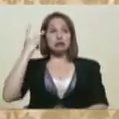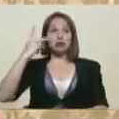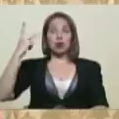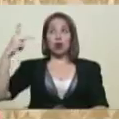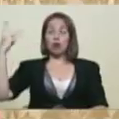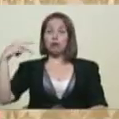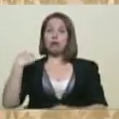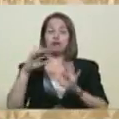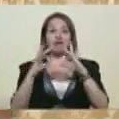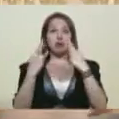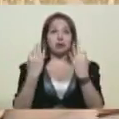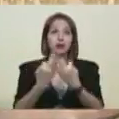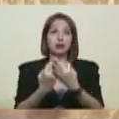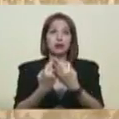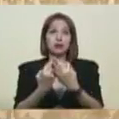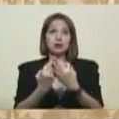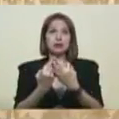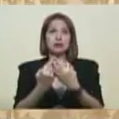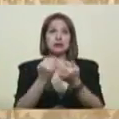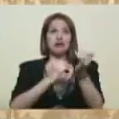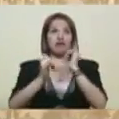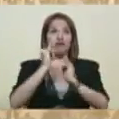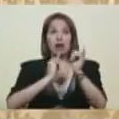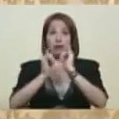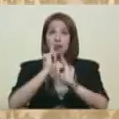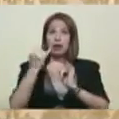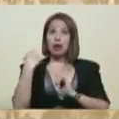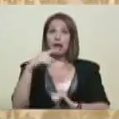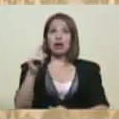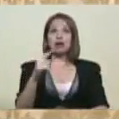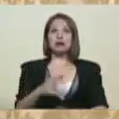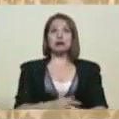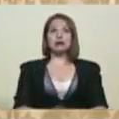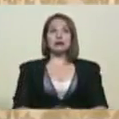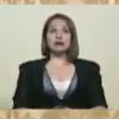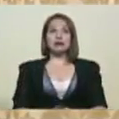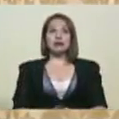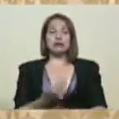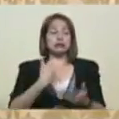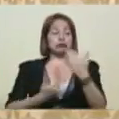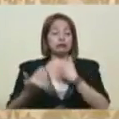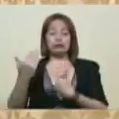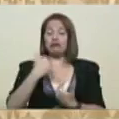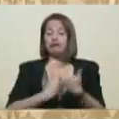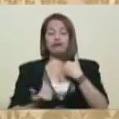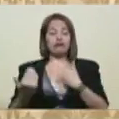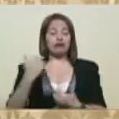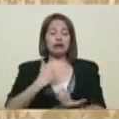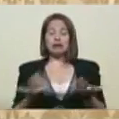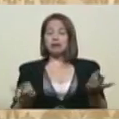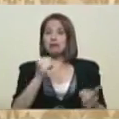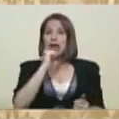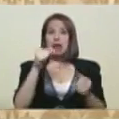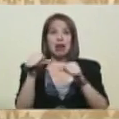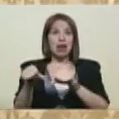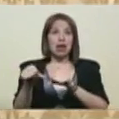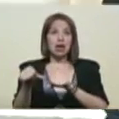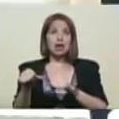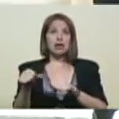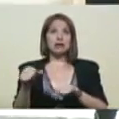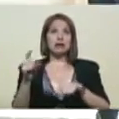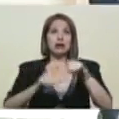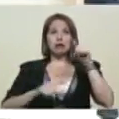familia, porque yo tengo bebés y sufrieron todas esas consecuencias que me